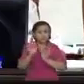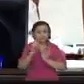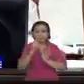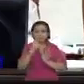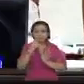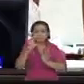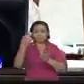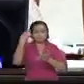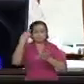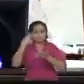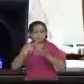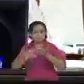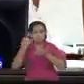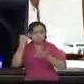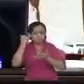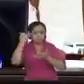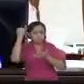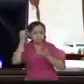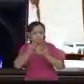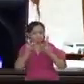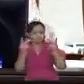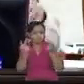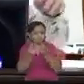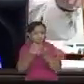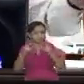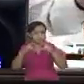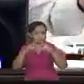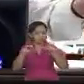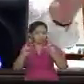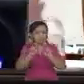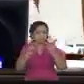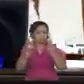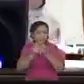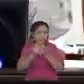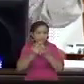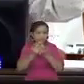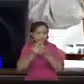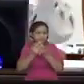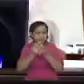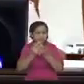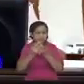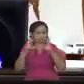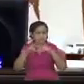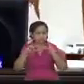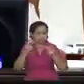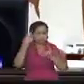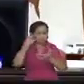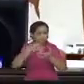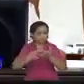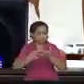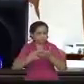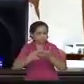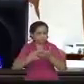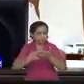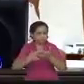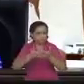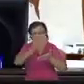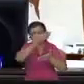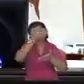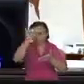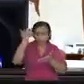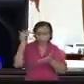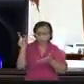la memoria ni la inteligencia del pueblo de Nicaragua. Si el pueblo de Nicaragua se acuerda, si eso no está muy largo.